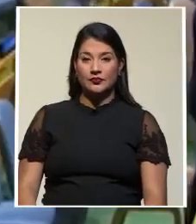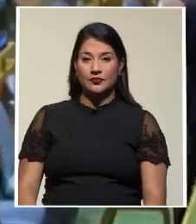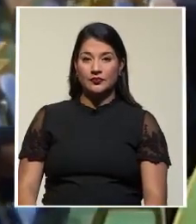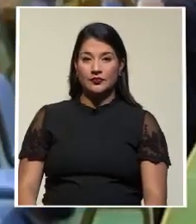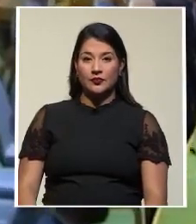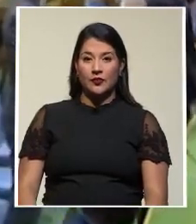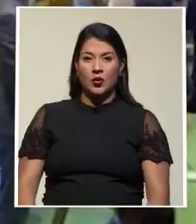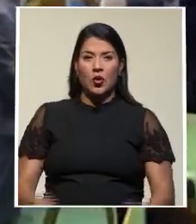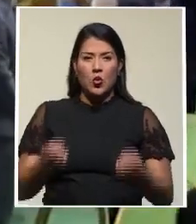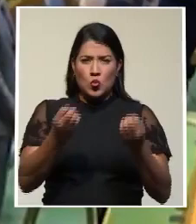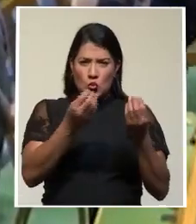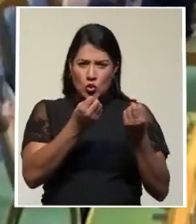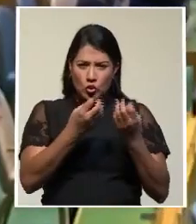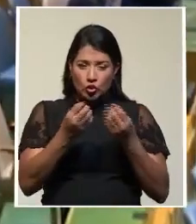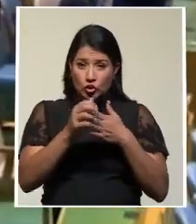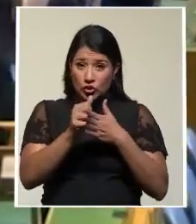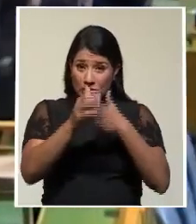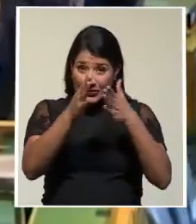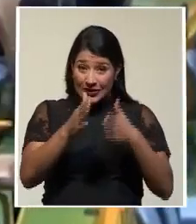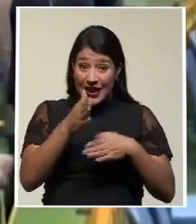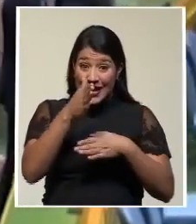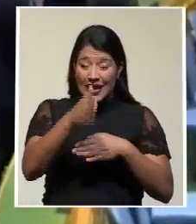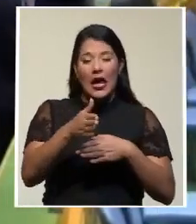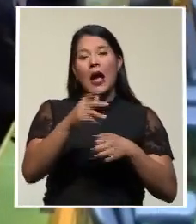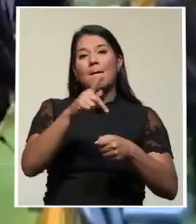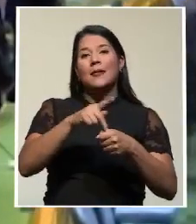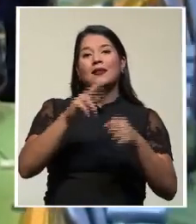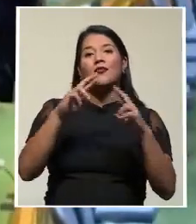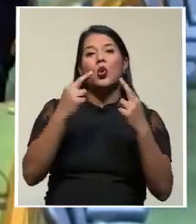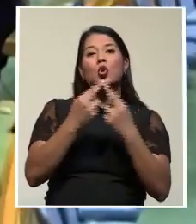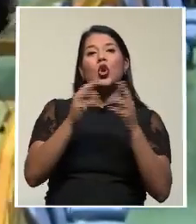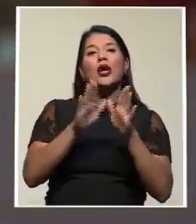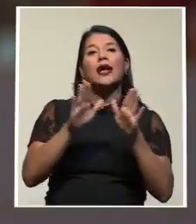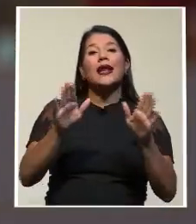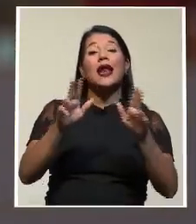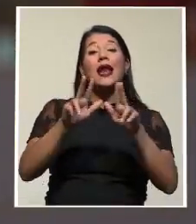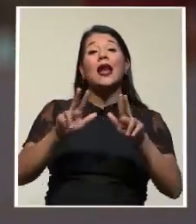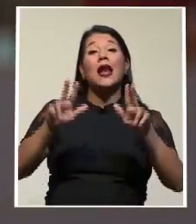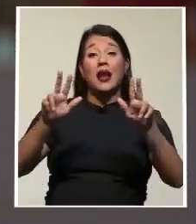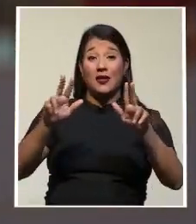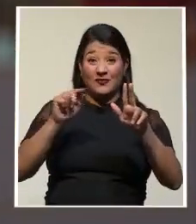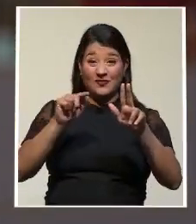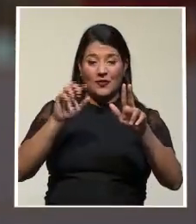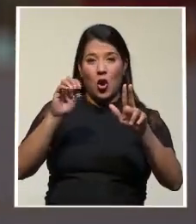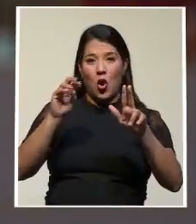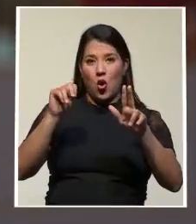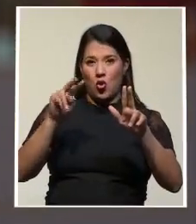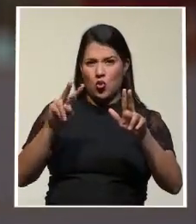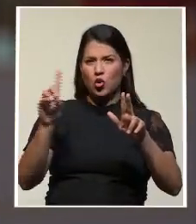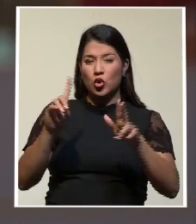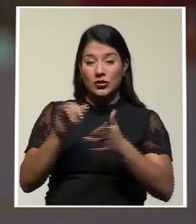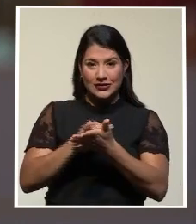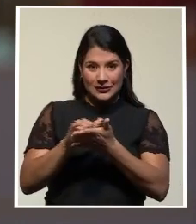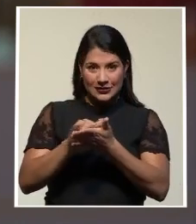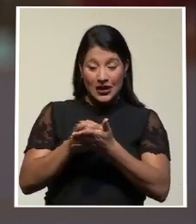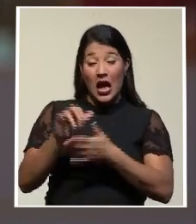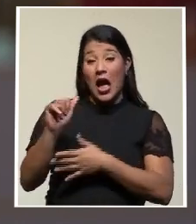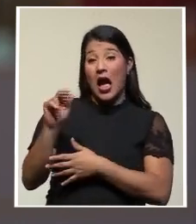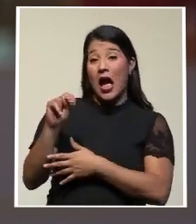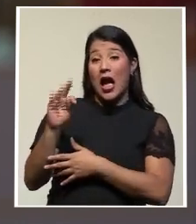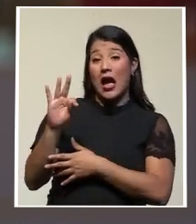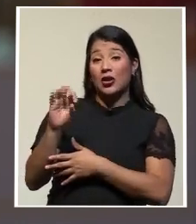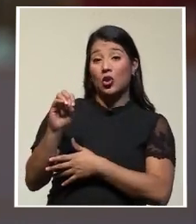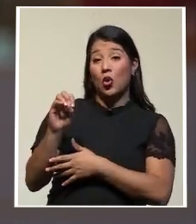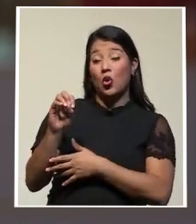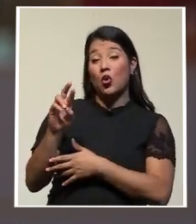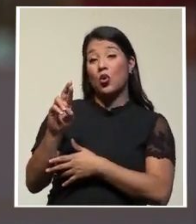Un centenar de dirigentes participarán en la Asamblea General de la ONU en Nueva York. Antonio Guterres, el responsable de la organización, lanzará un grito